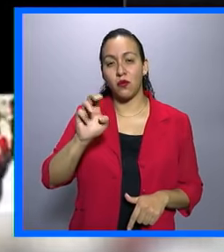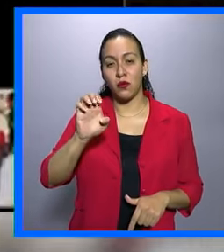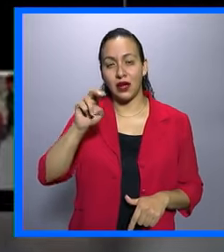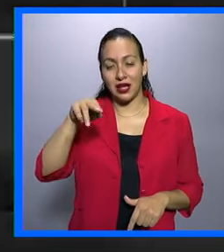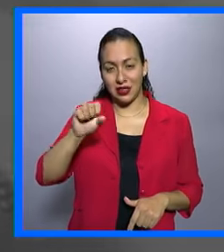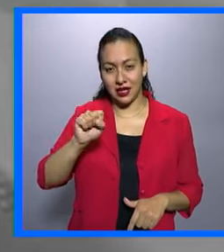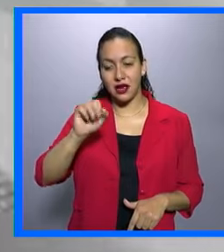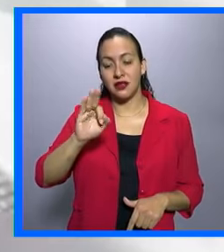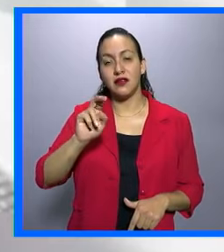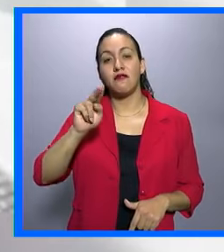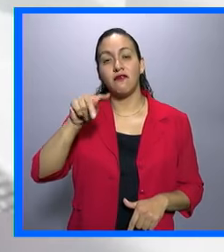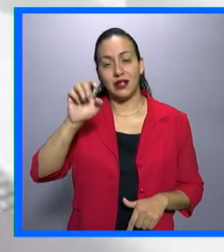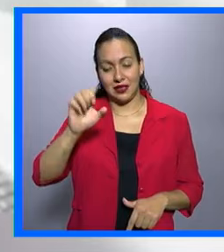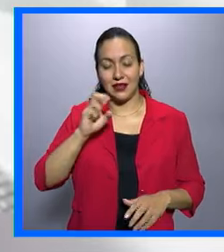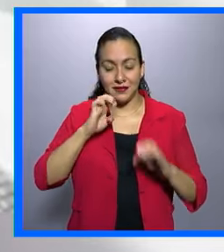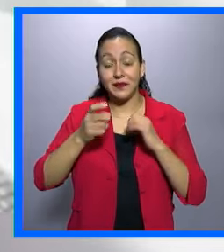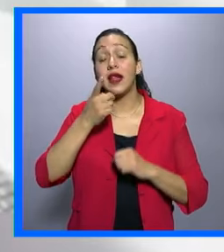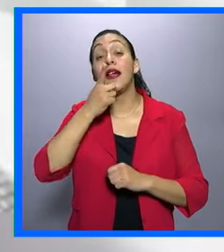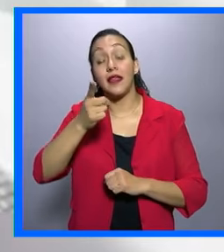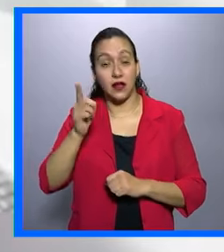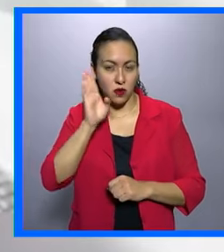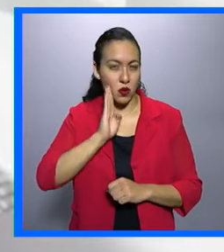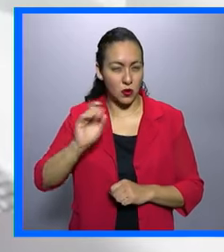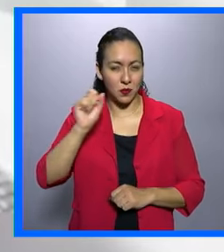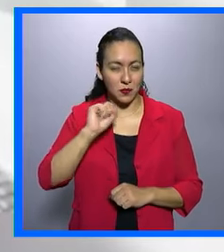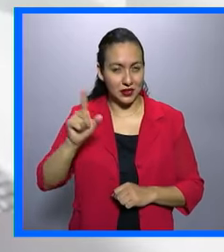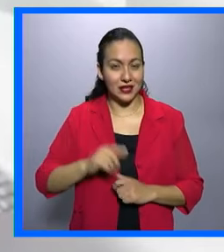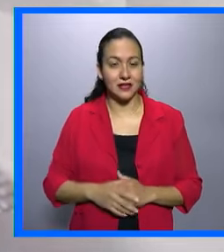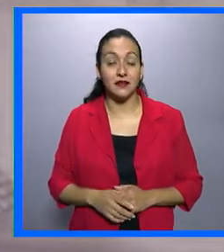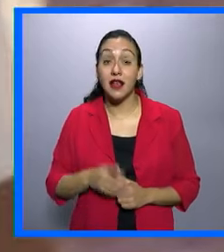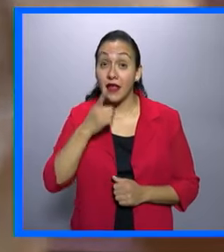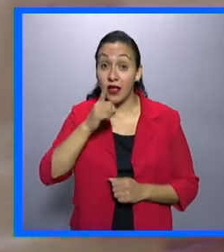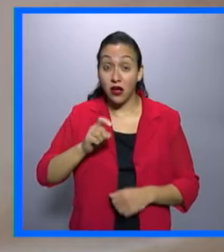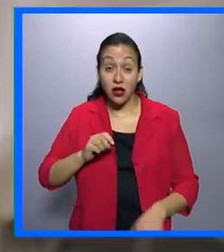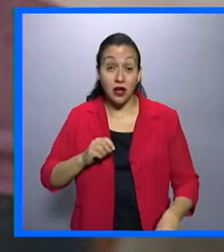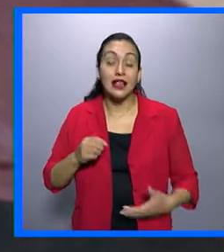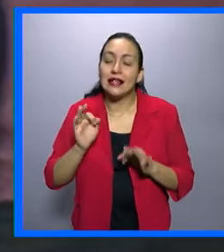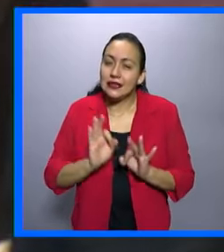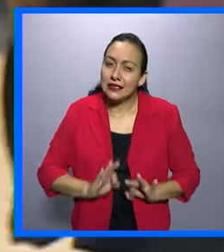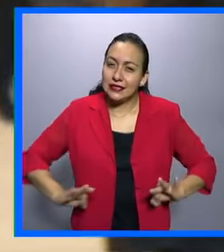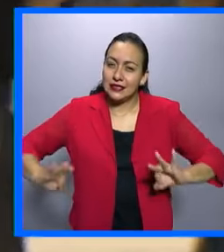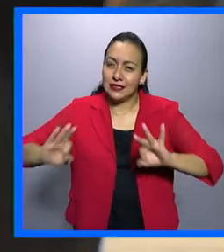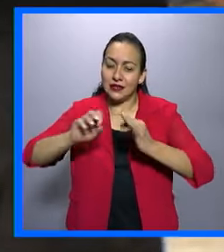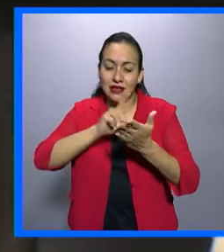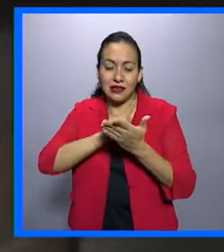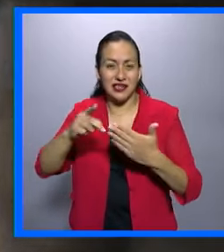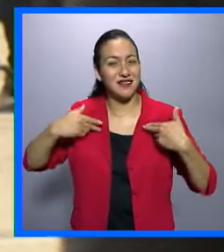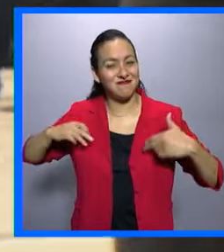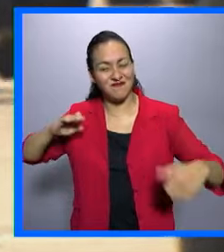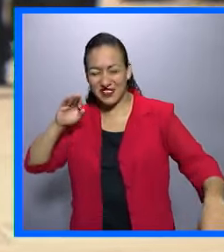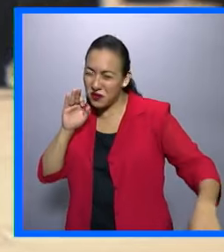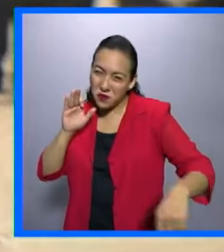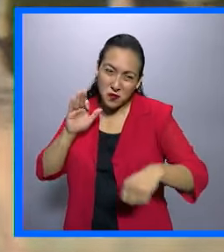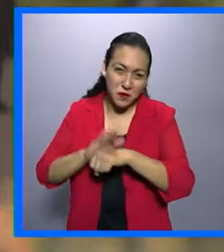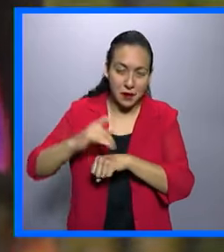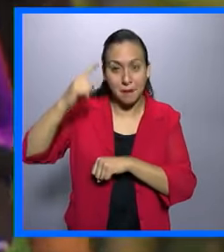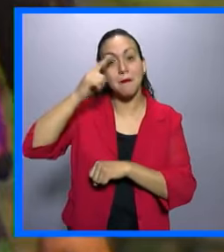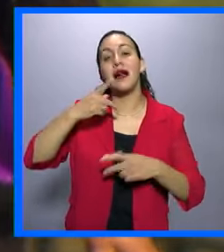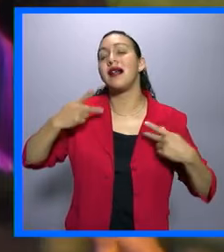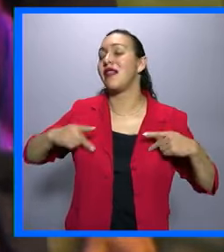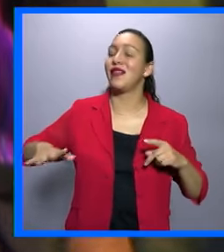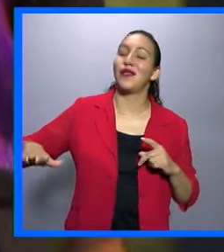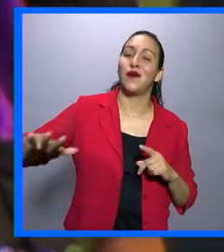Tomás Melo, el ministro Espinosa Betanzo destacó la defensa del ejercicio de los derechos humanos de todas y